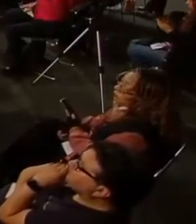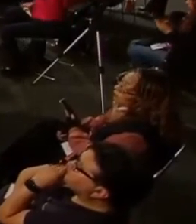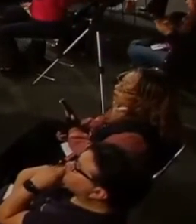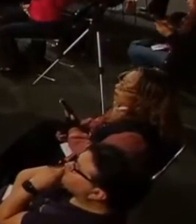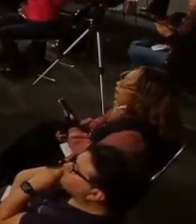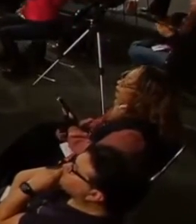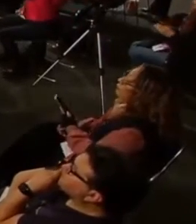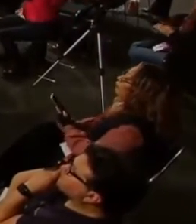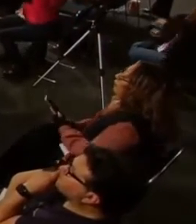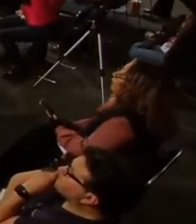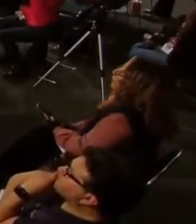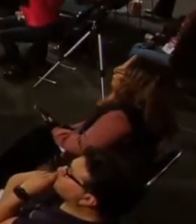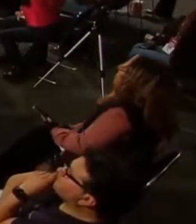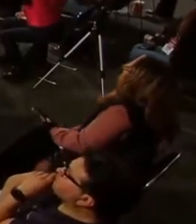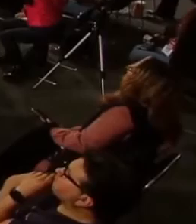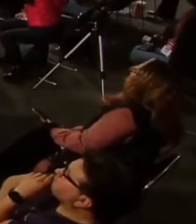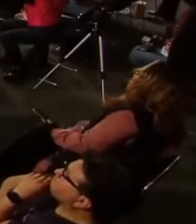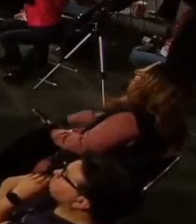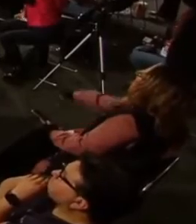Muy bien.